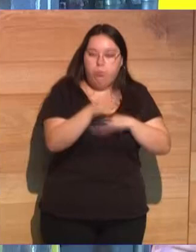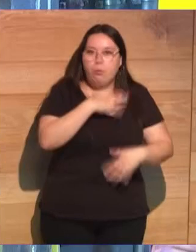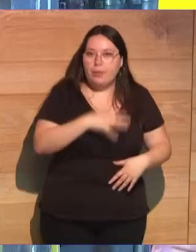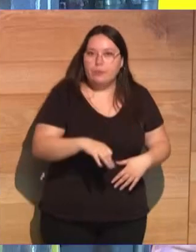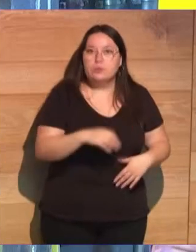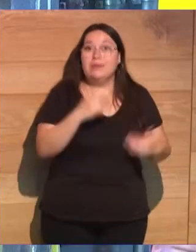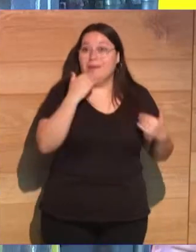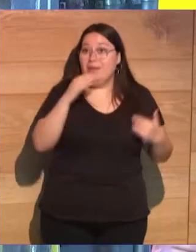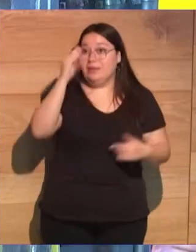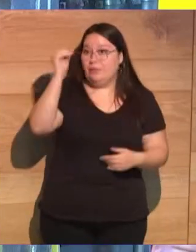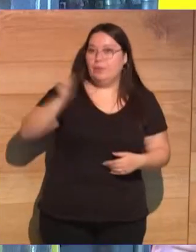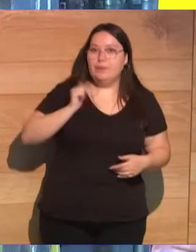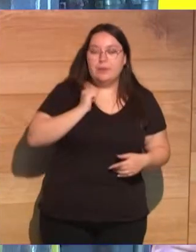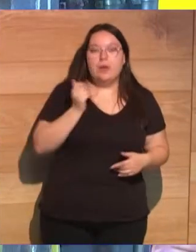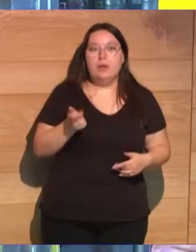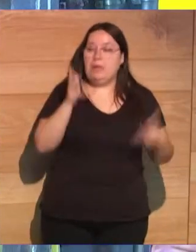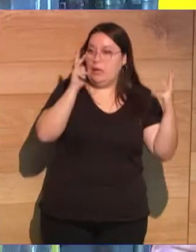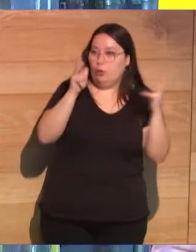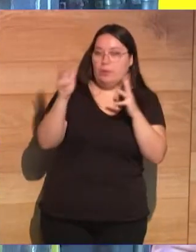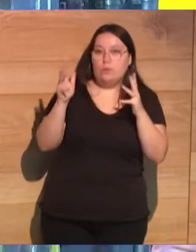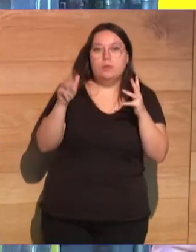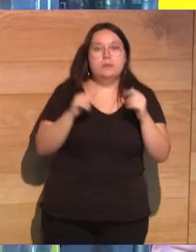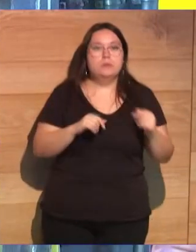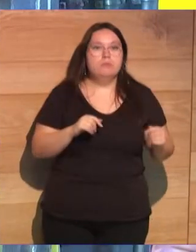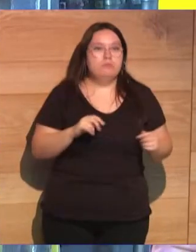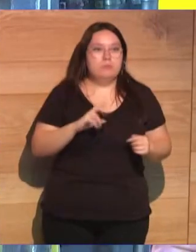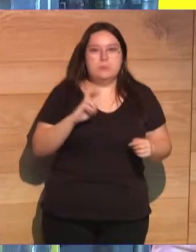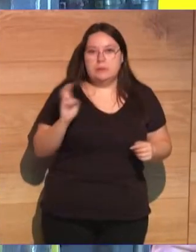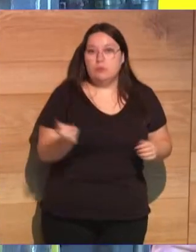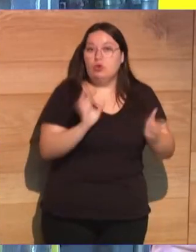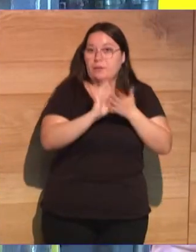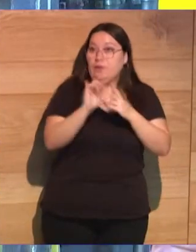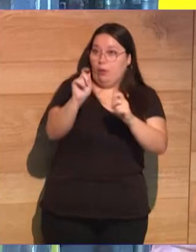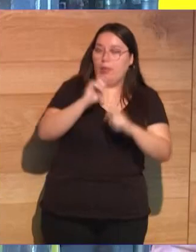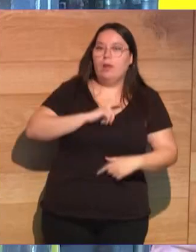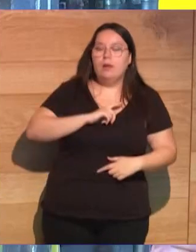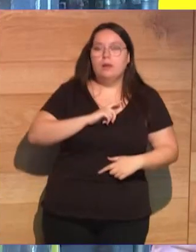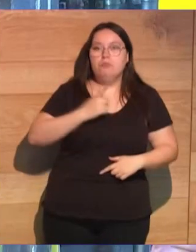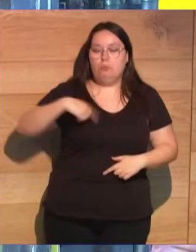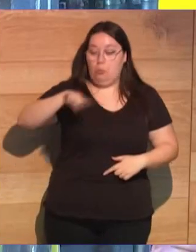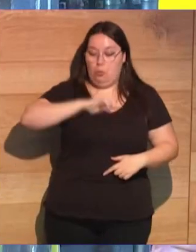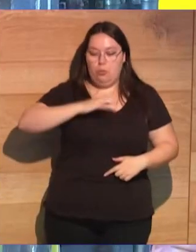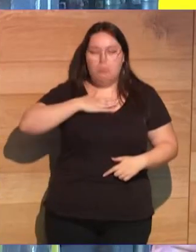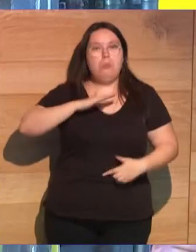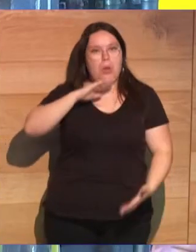gracias a inteligencia artificial, a la recomendación, bueno, una serie de servicios que nos da, somos